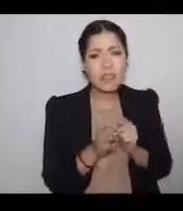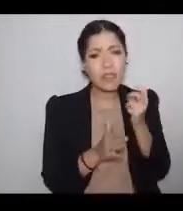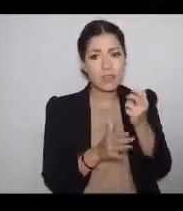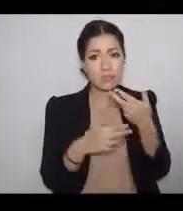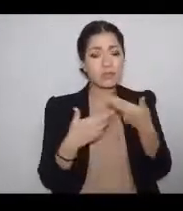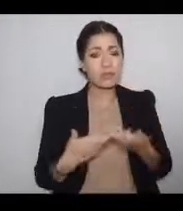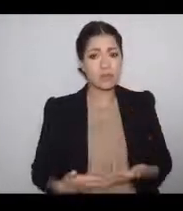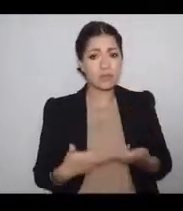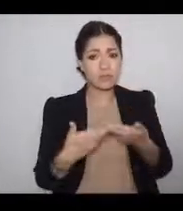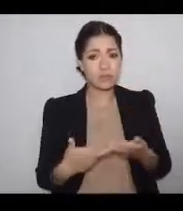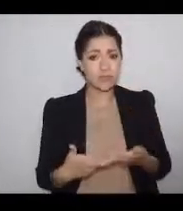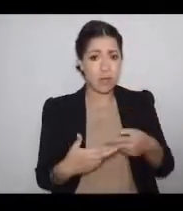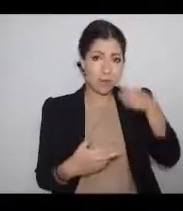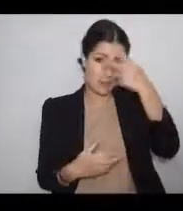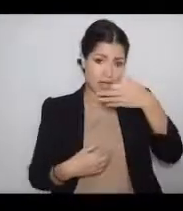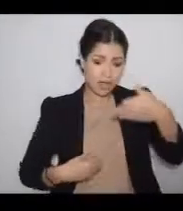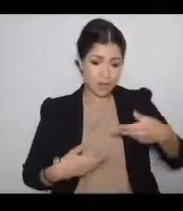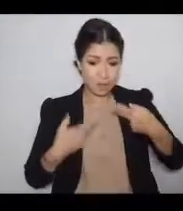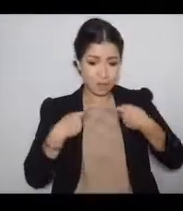la gente de teatro se abrace.